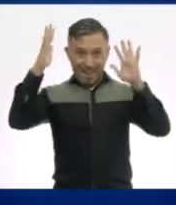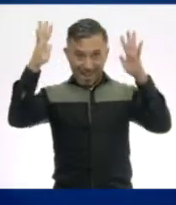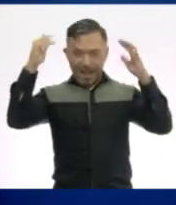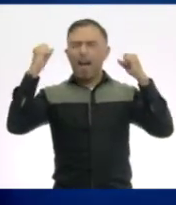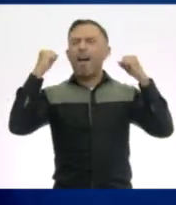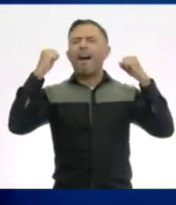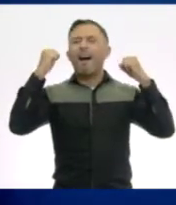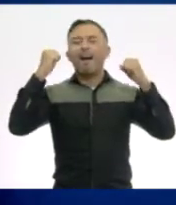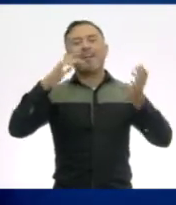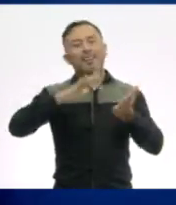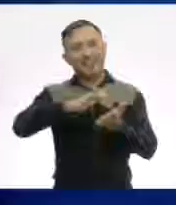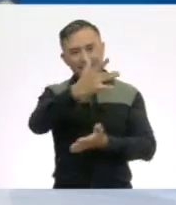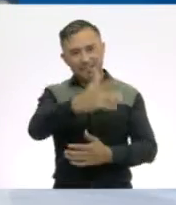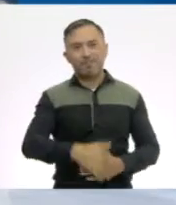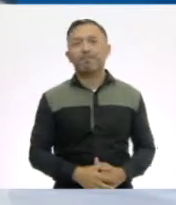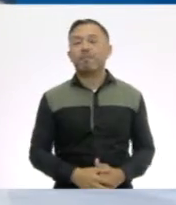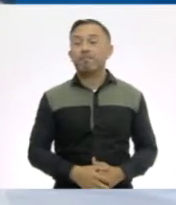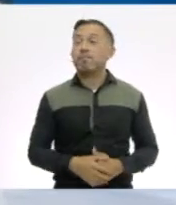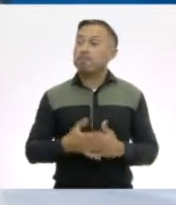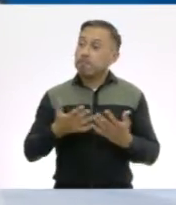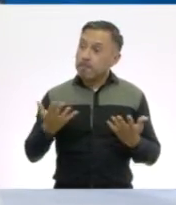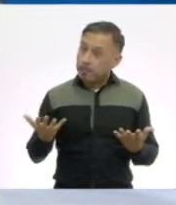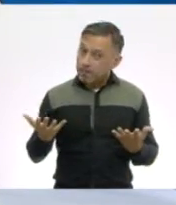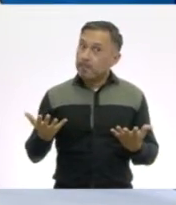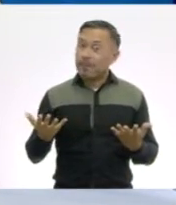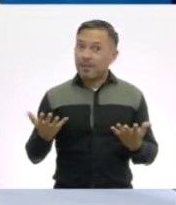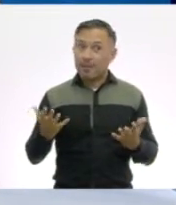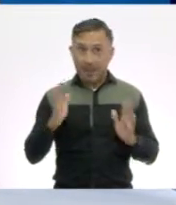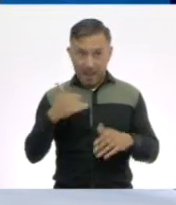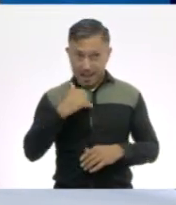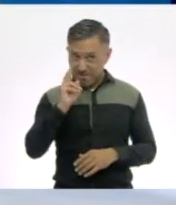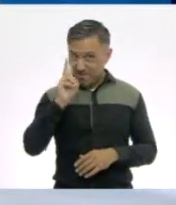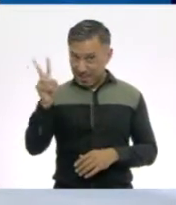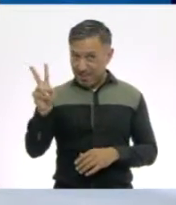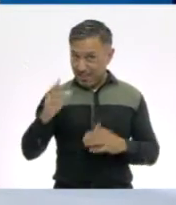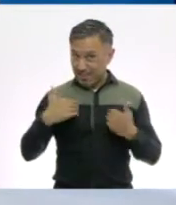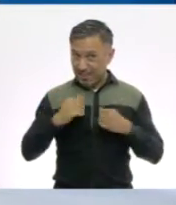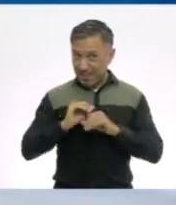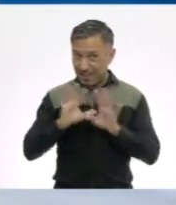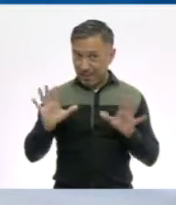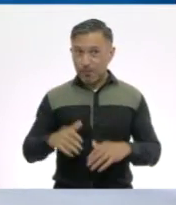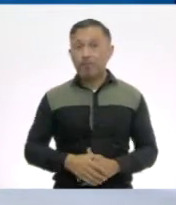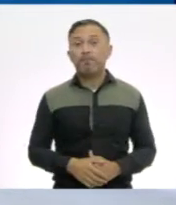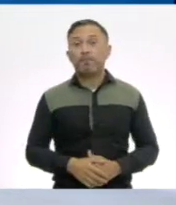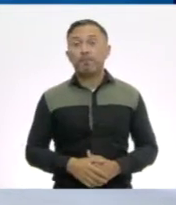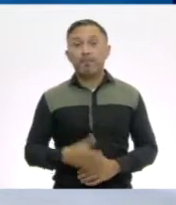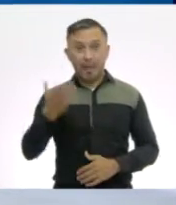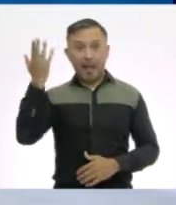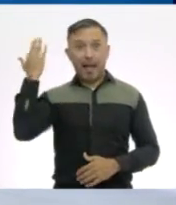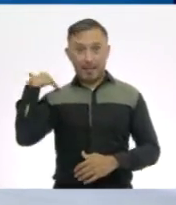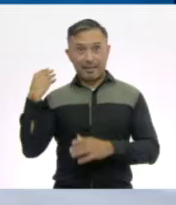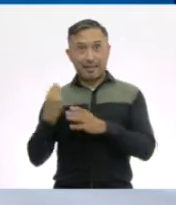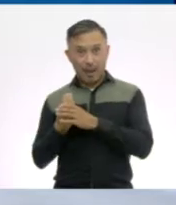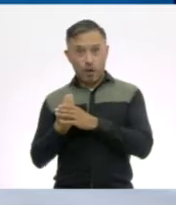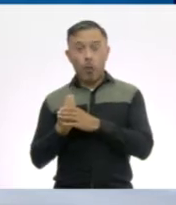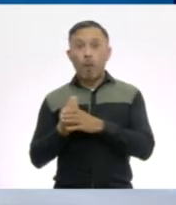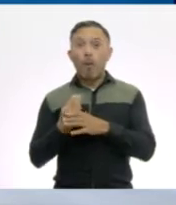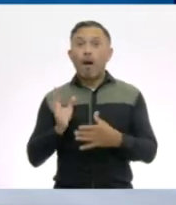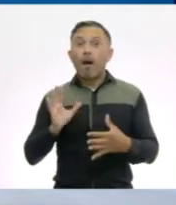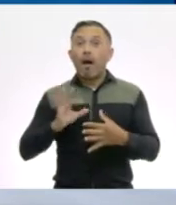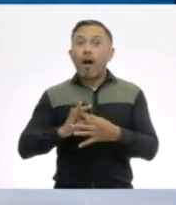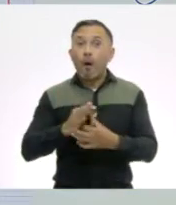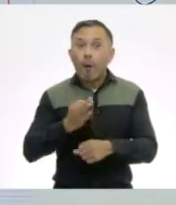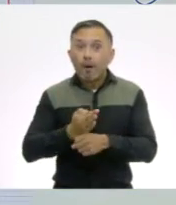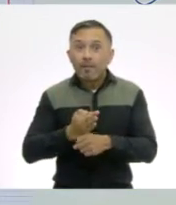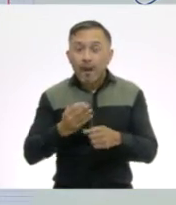Gracias. Entonces, bueno, ya nos quedó más claro. Yo creo que viendo lo de la clase pasada y ahorita con este juego,